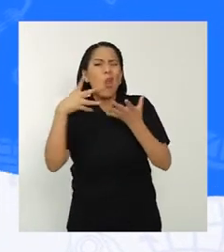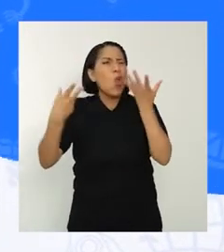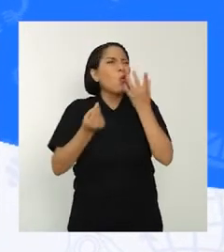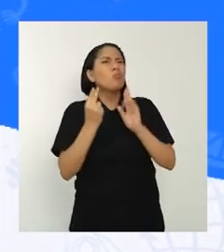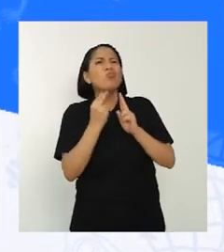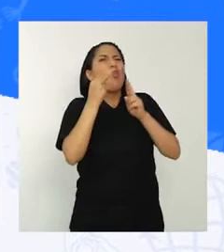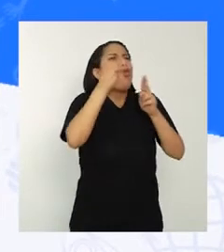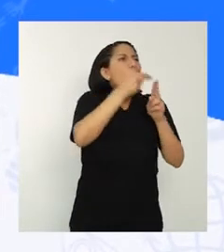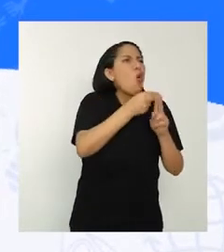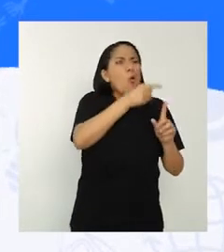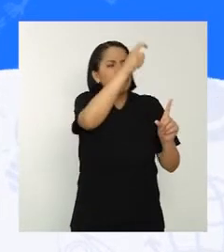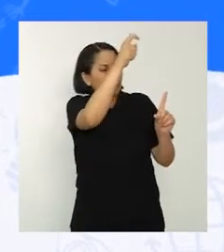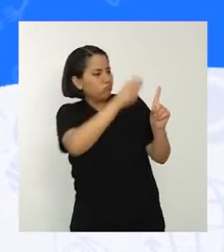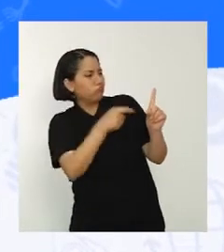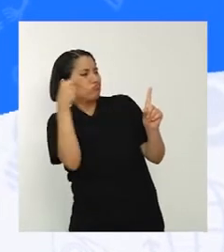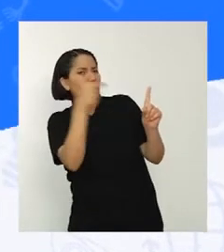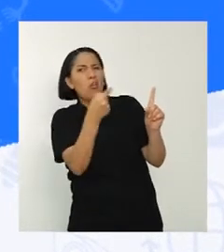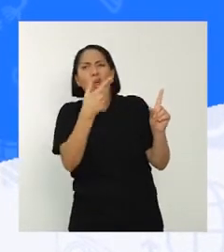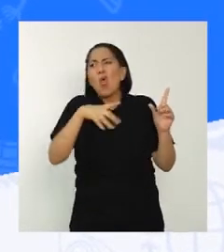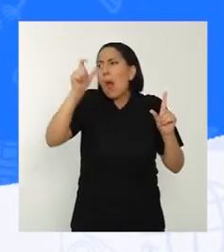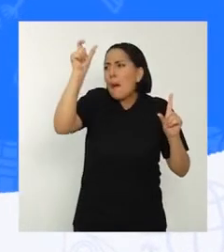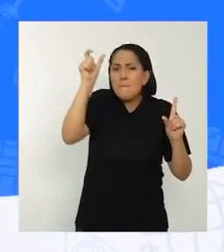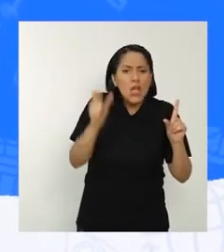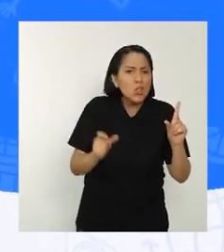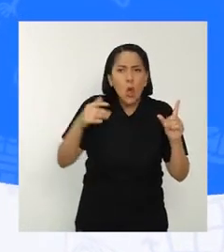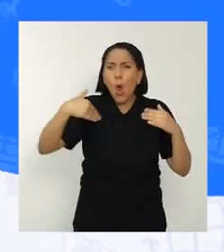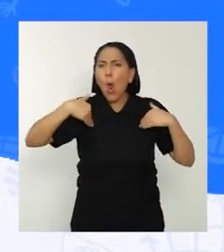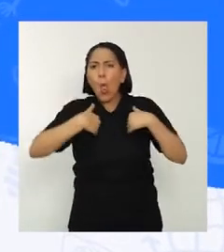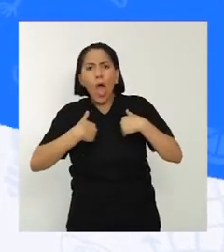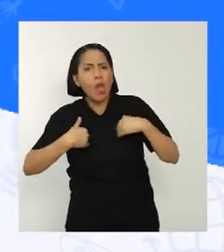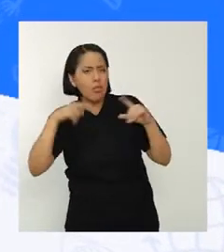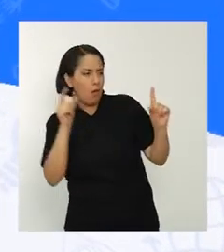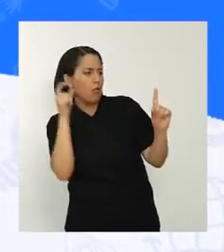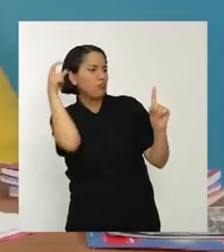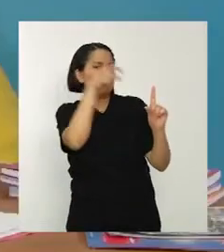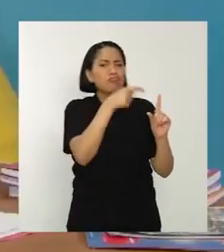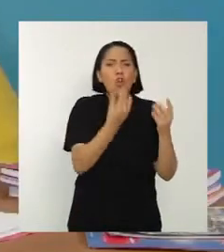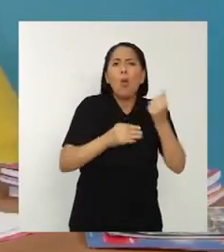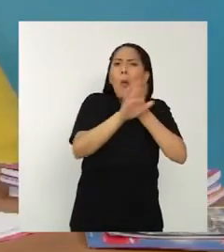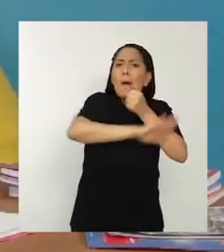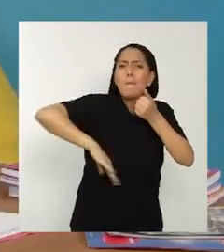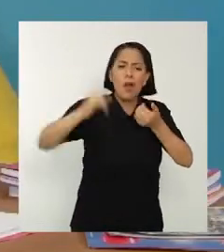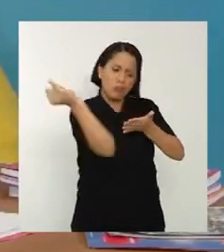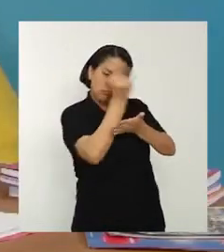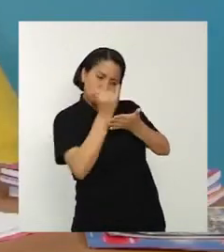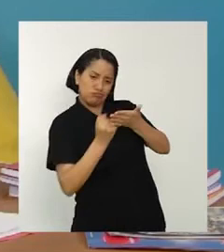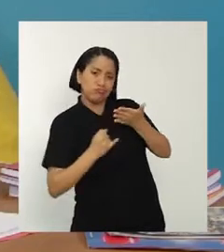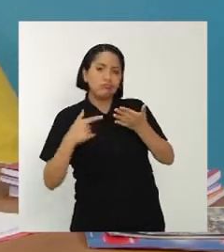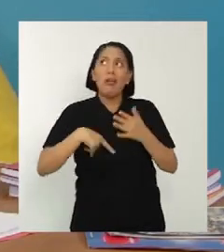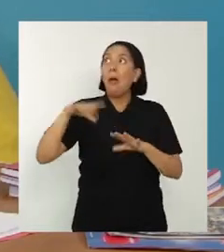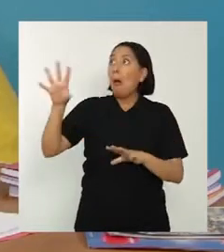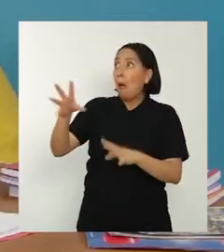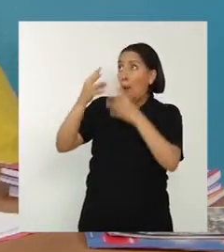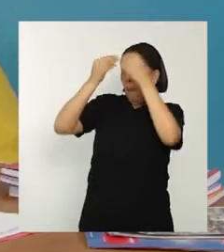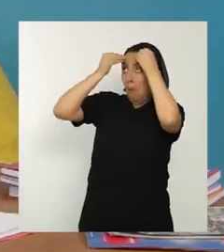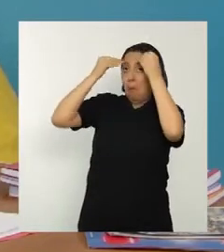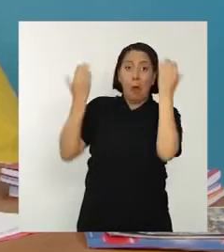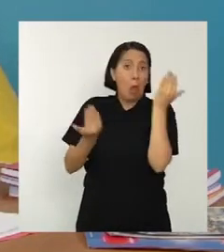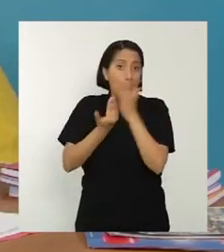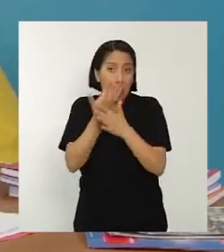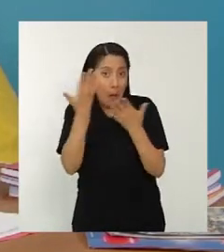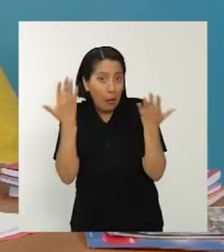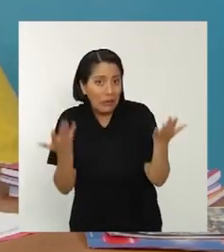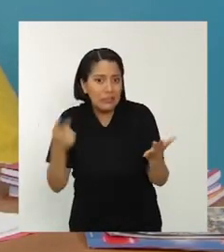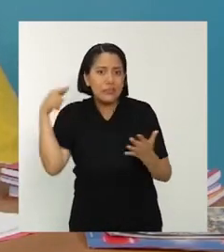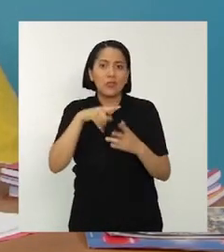una figura de humano o animal que nos sirve como base de un dibujo. Siempre se aprende cosas nuevas.